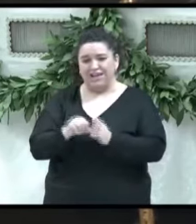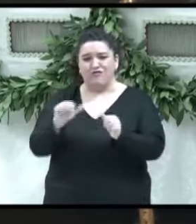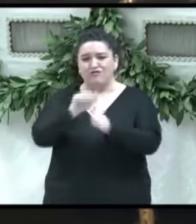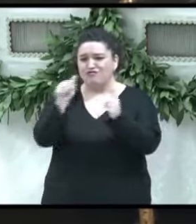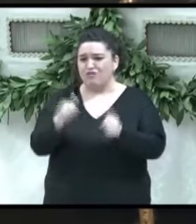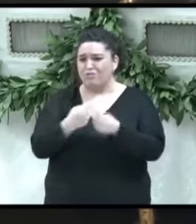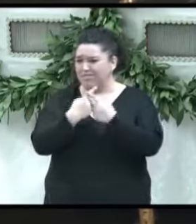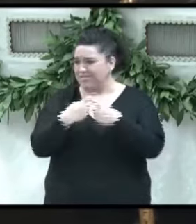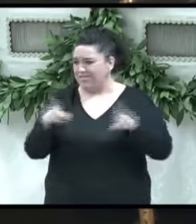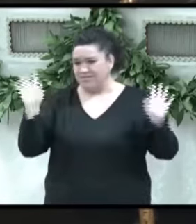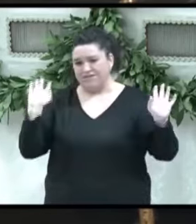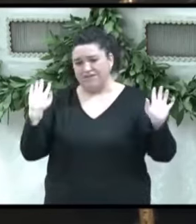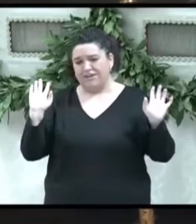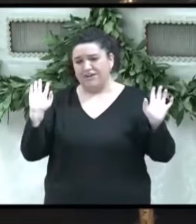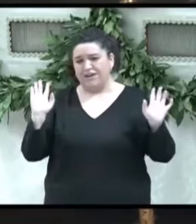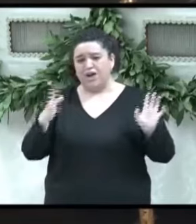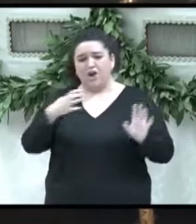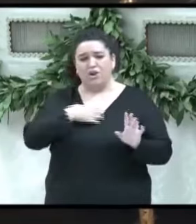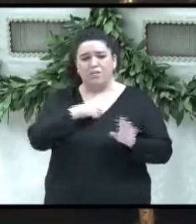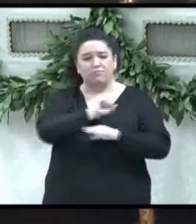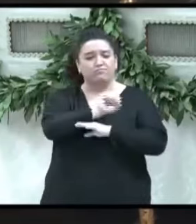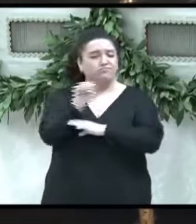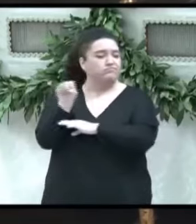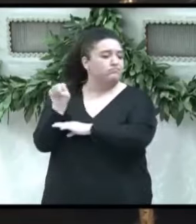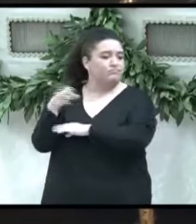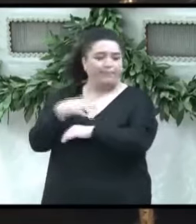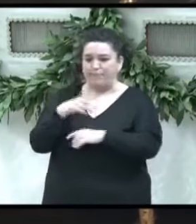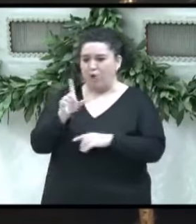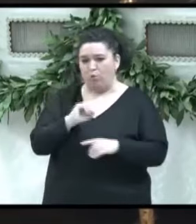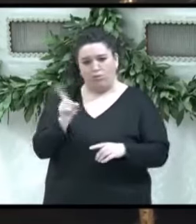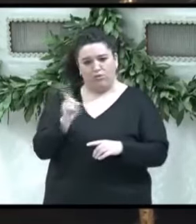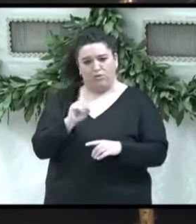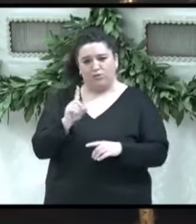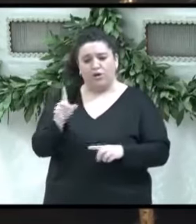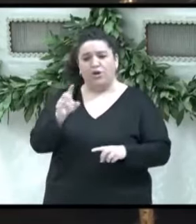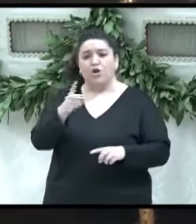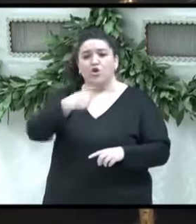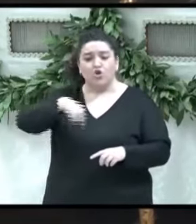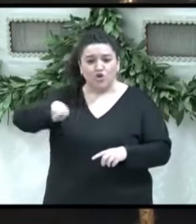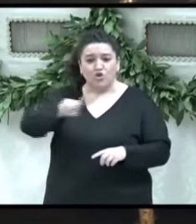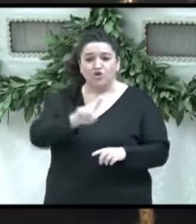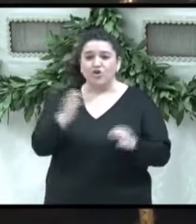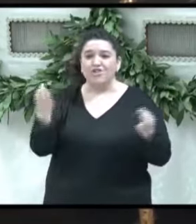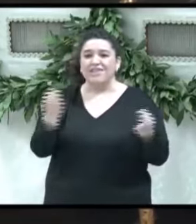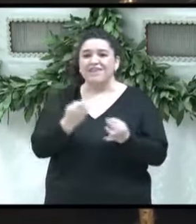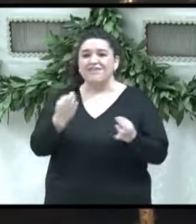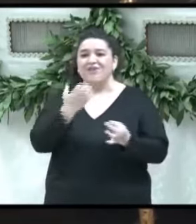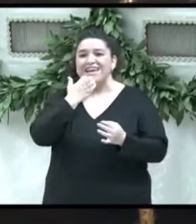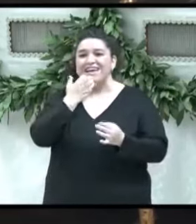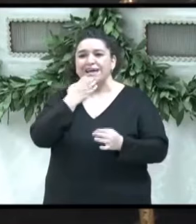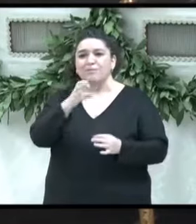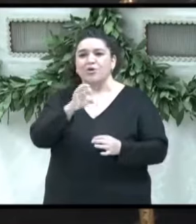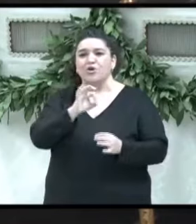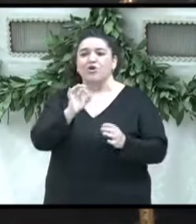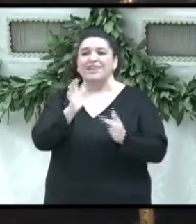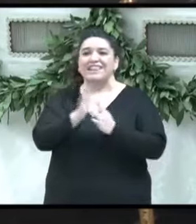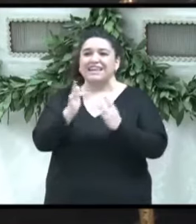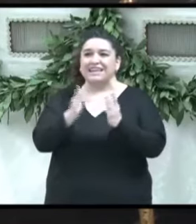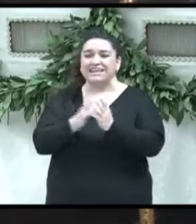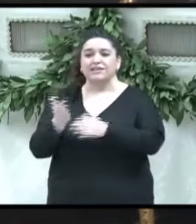expresiones no podemos mirar para otro lado sino que siguiendo El ejemplo de Cristo